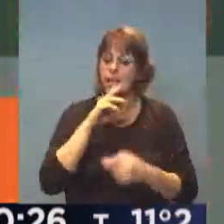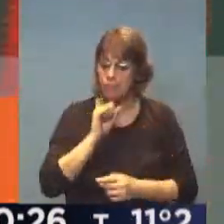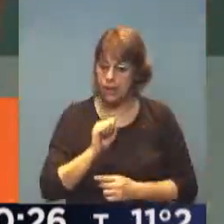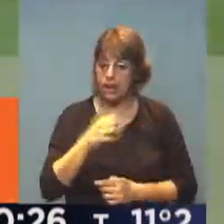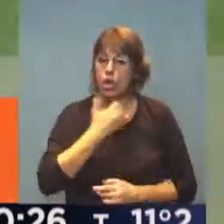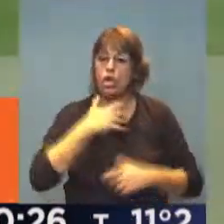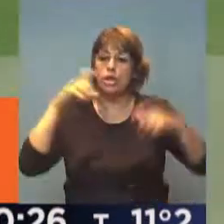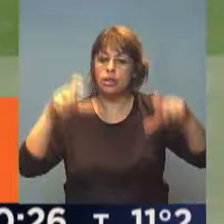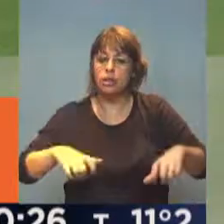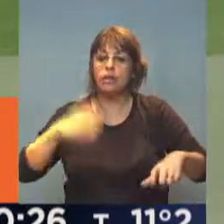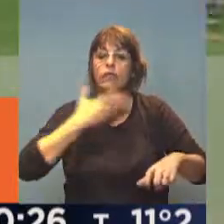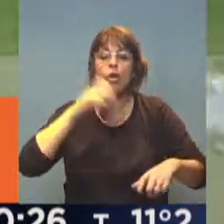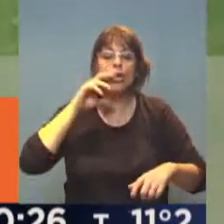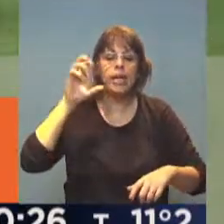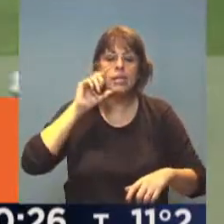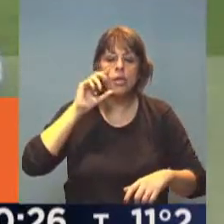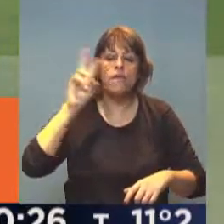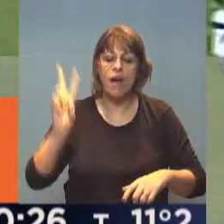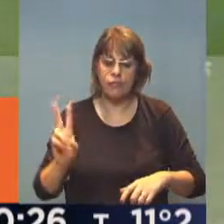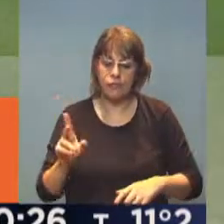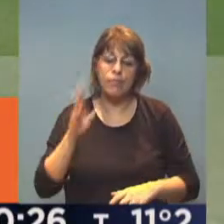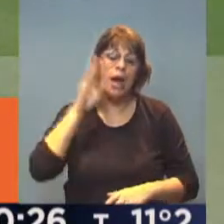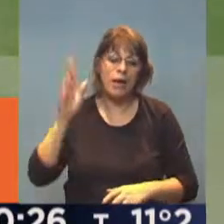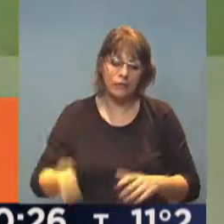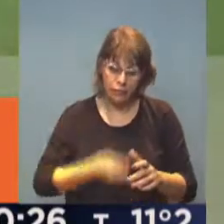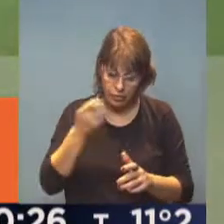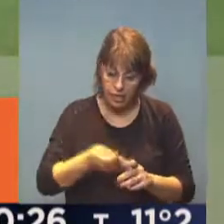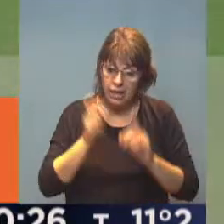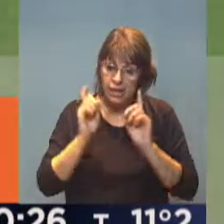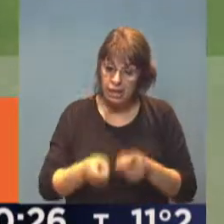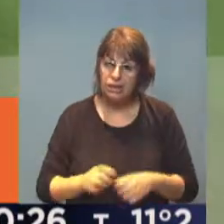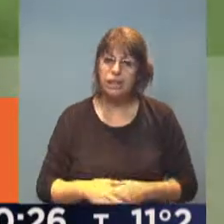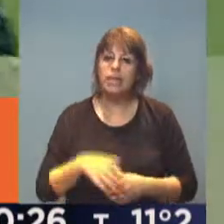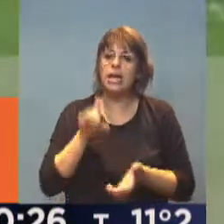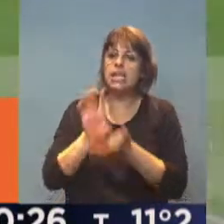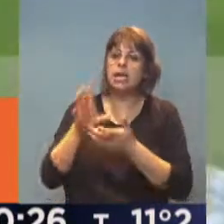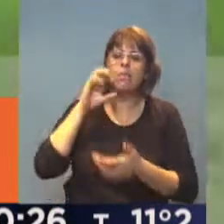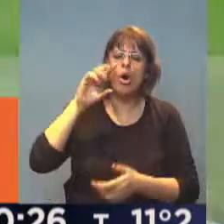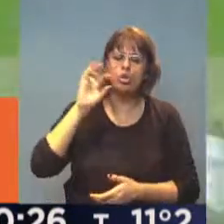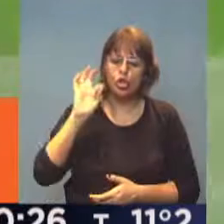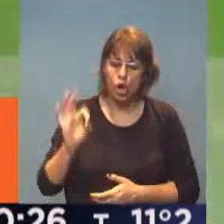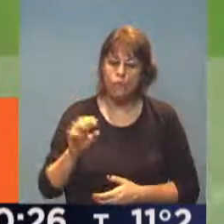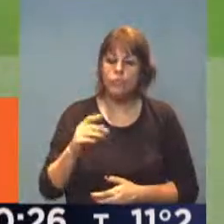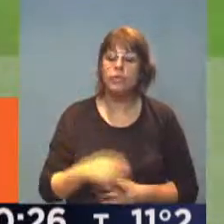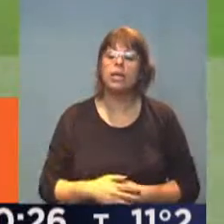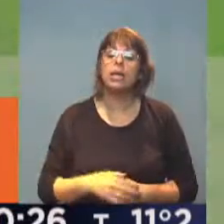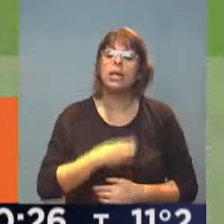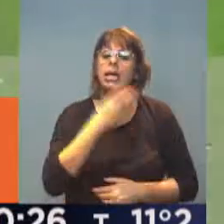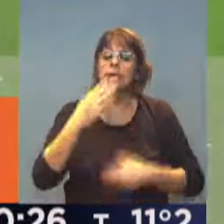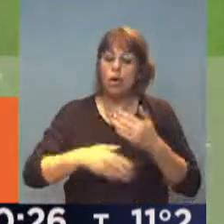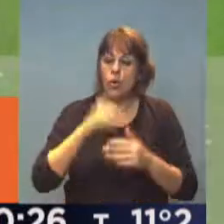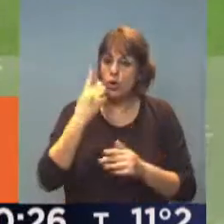el estadio Florencio Sola de Banfield. Y encima lo habían echado a Ponce. Con un hombre menos, llegó este